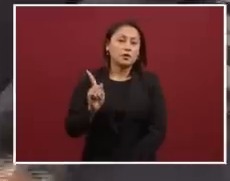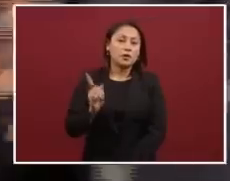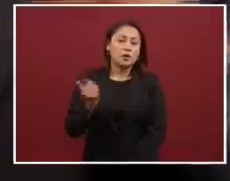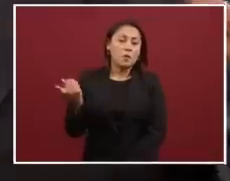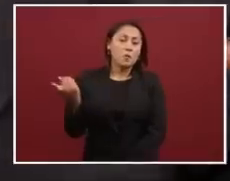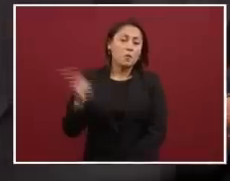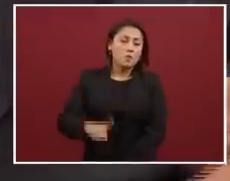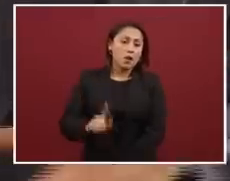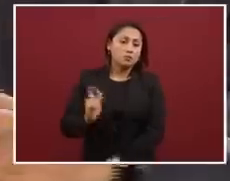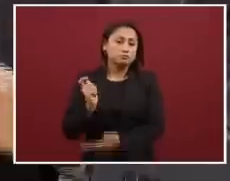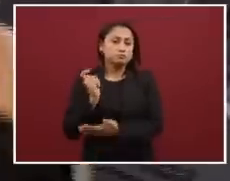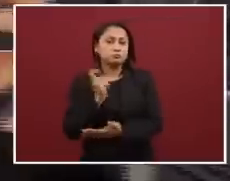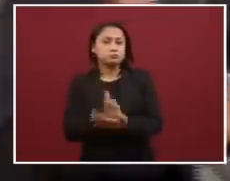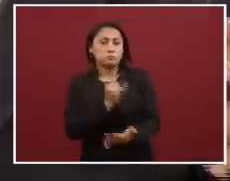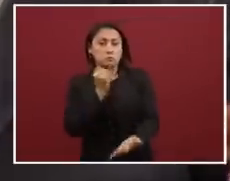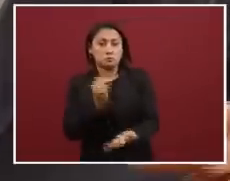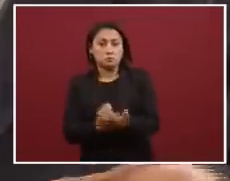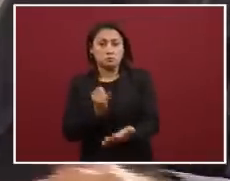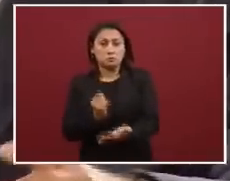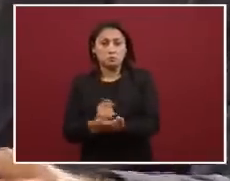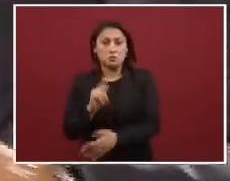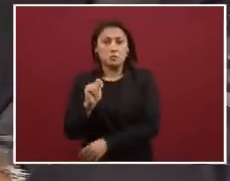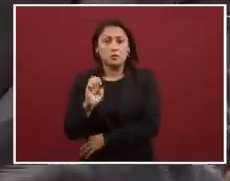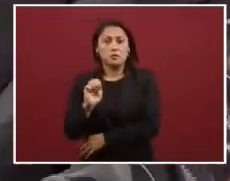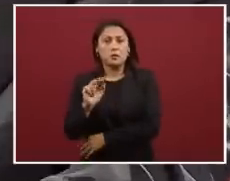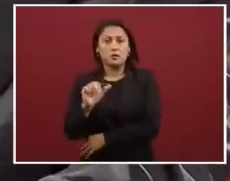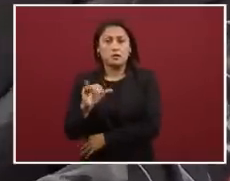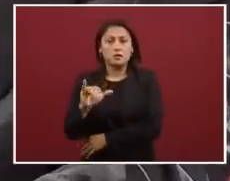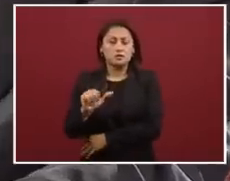porque es increíble